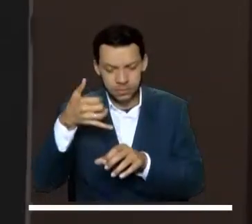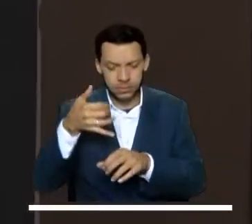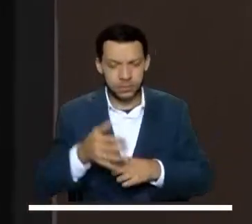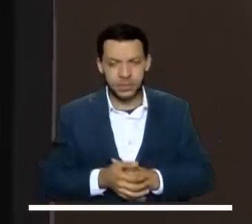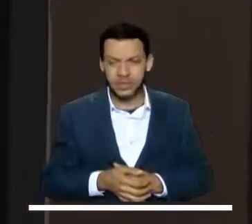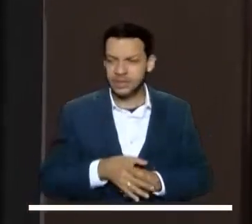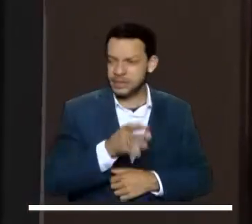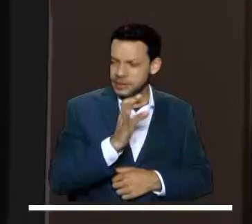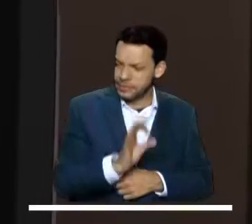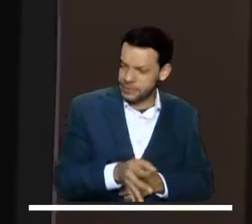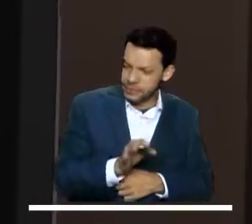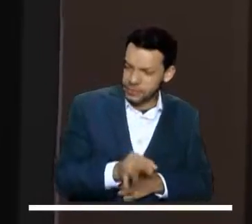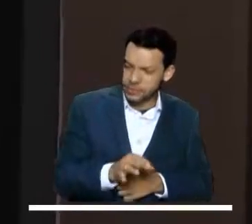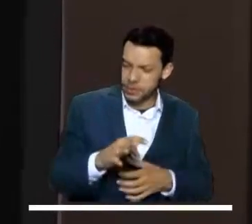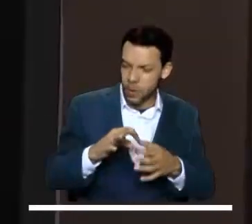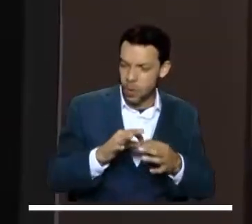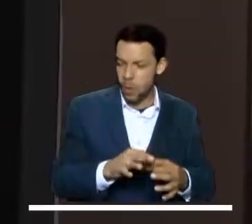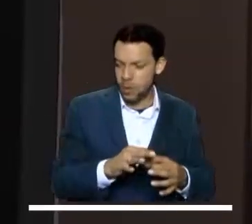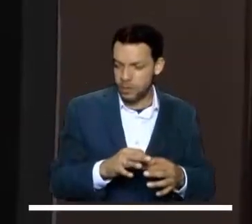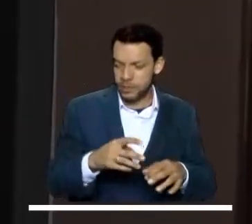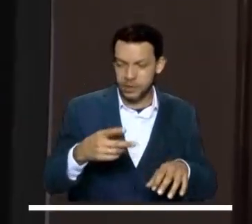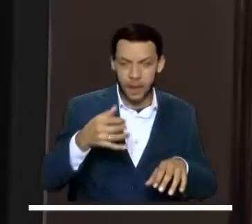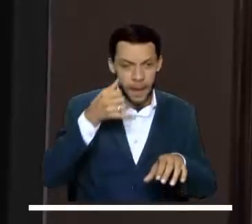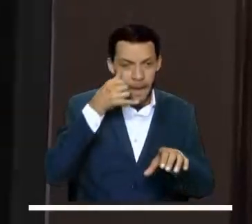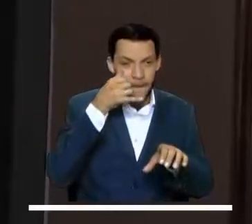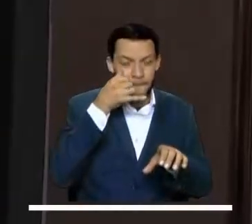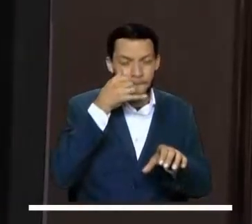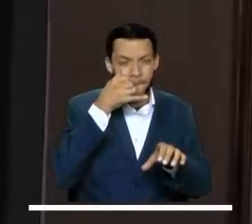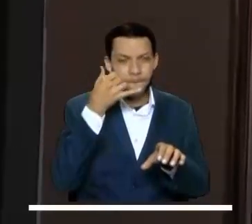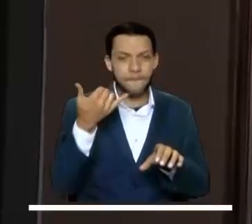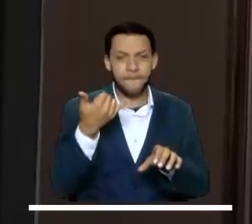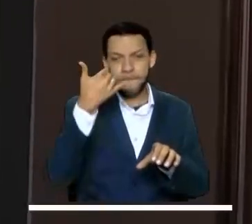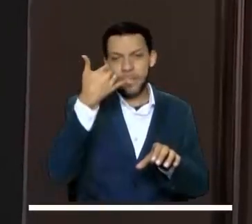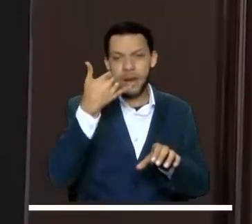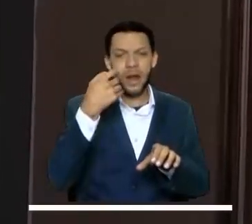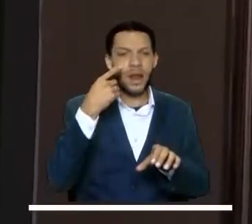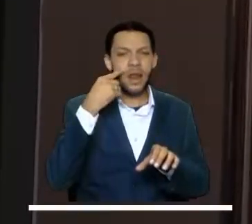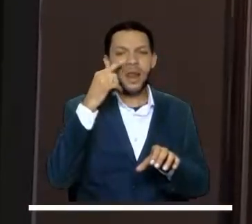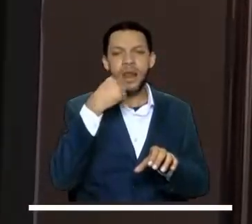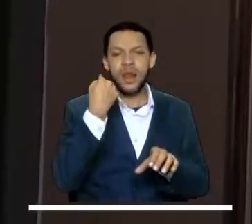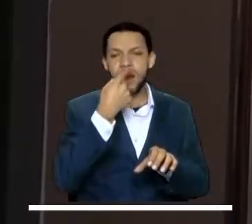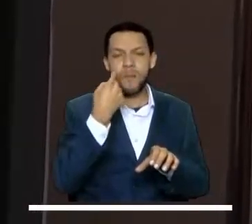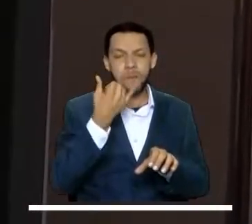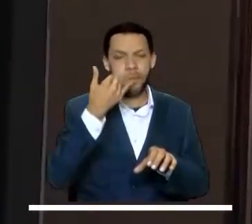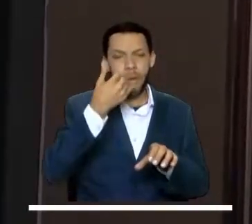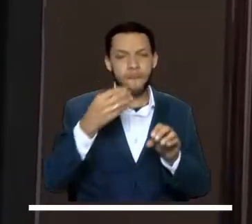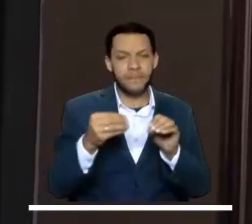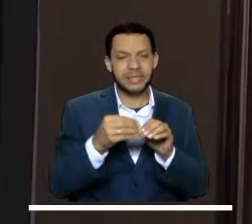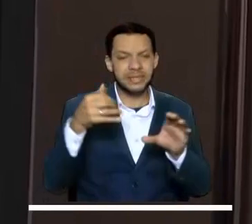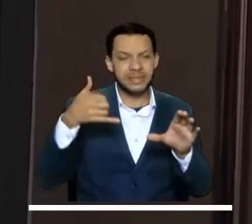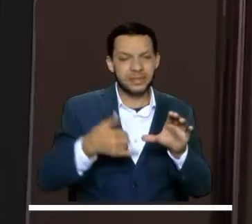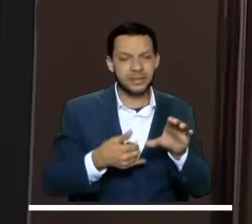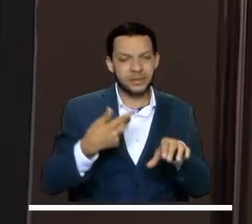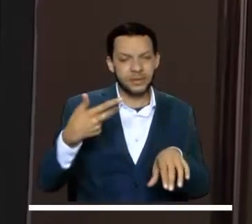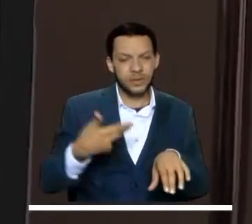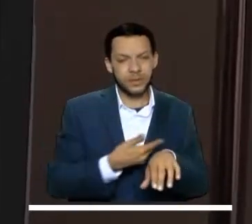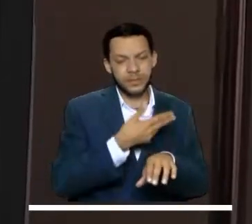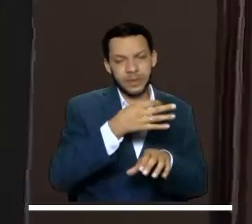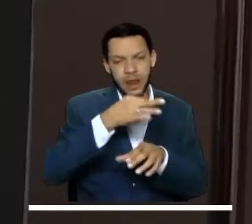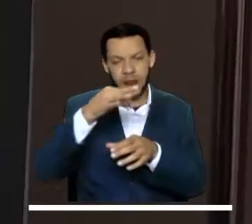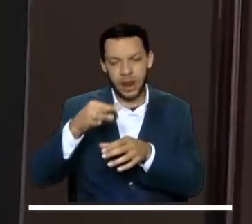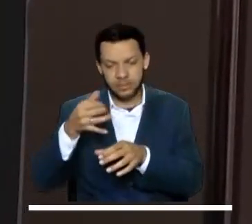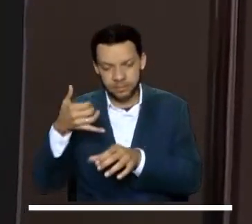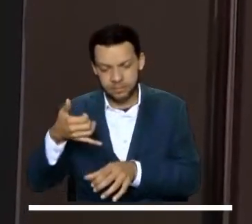Siempre la endoscopia va acompañada de biopsia. Siempre debe ir acompañada de una biopsia para identificar la presencia o ausencia de la bacteria Helicobacter pylori, que